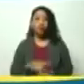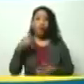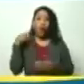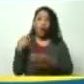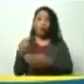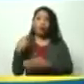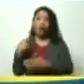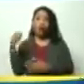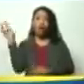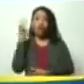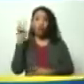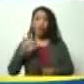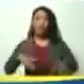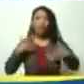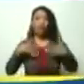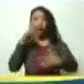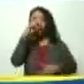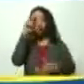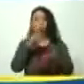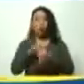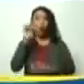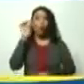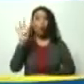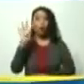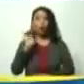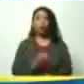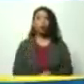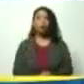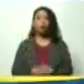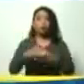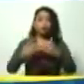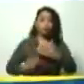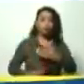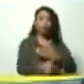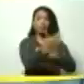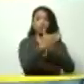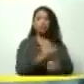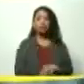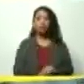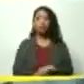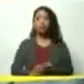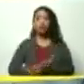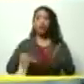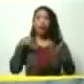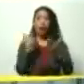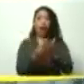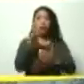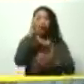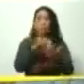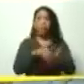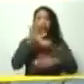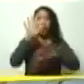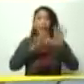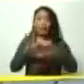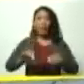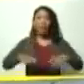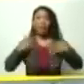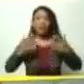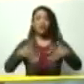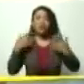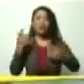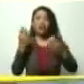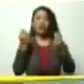Venezuela disfrutó del año 2004 en adelante hasta el 2015 disfrutó del